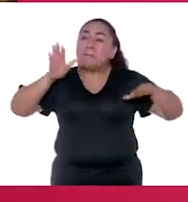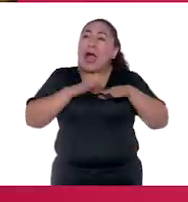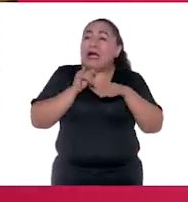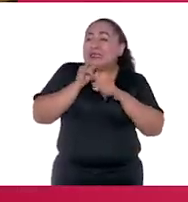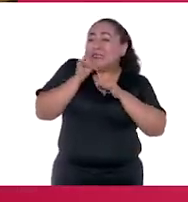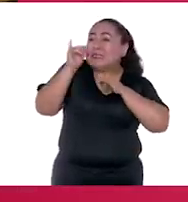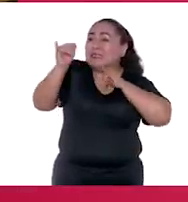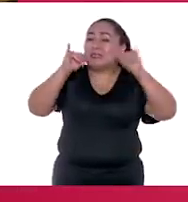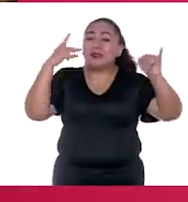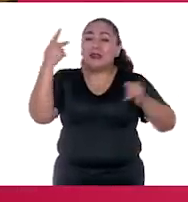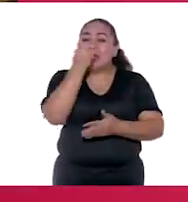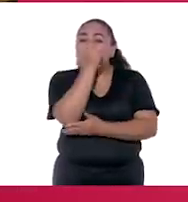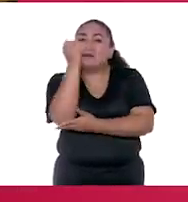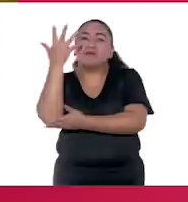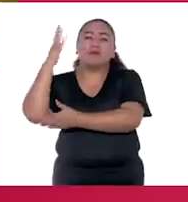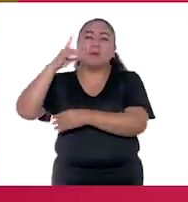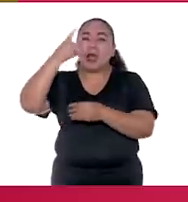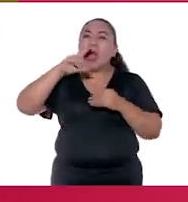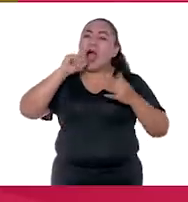selva tropical o las montañas.